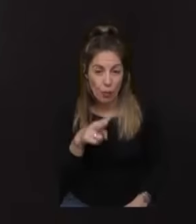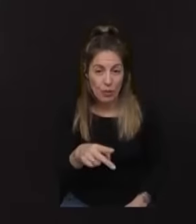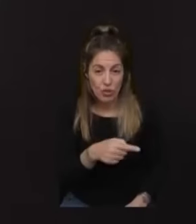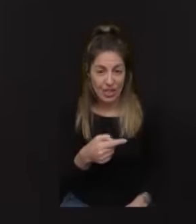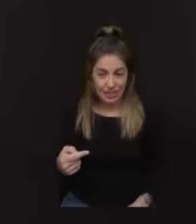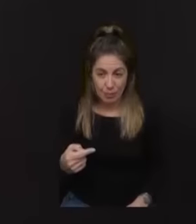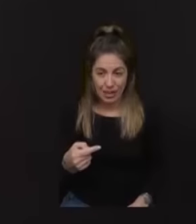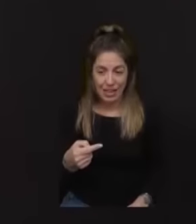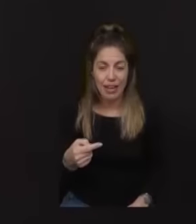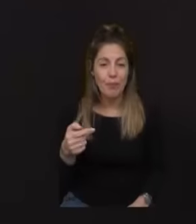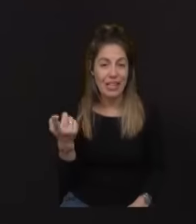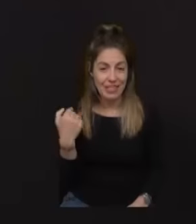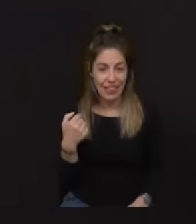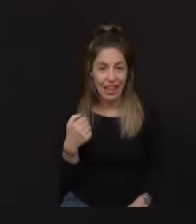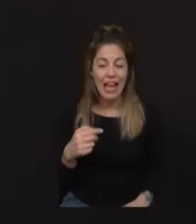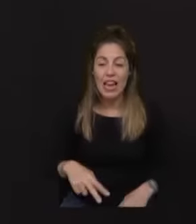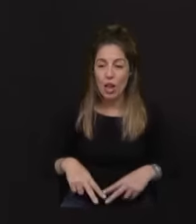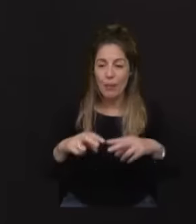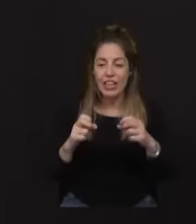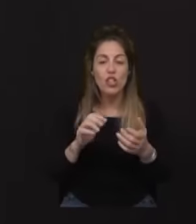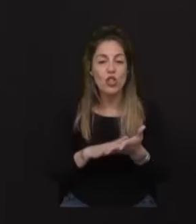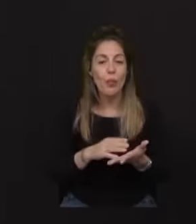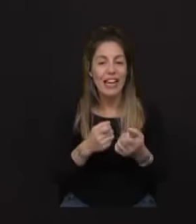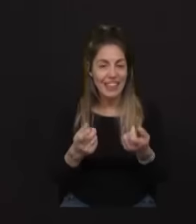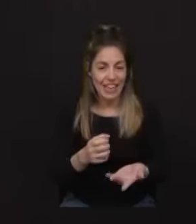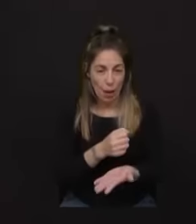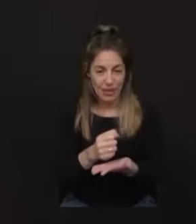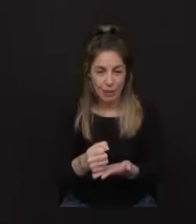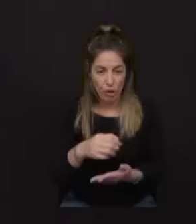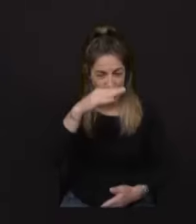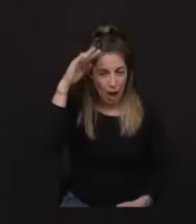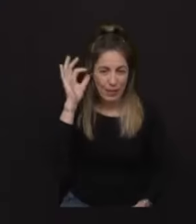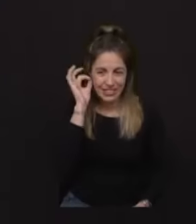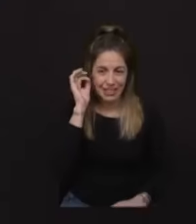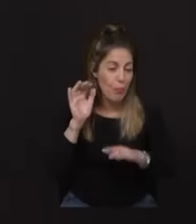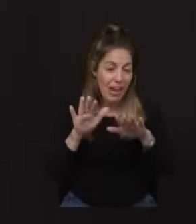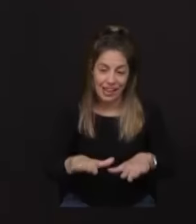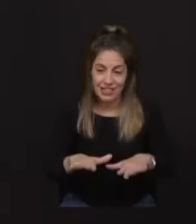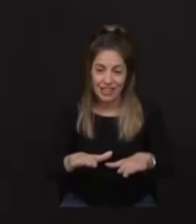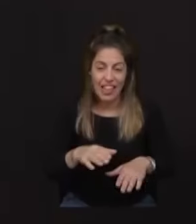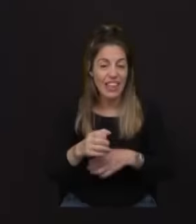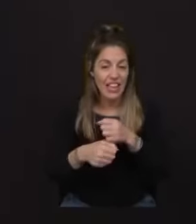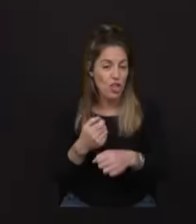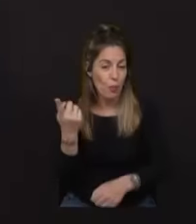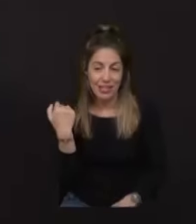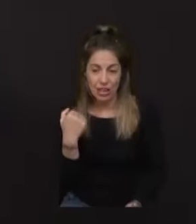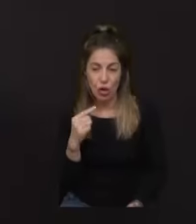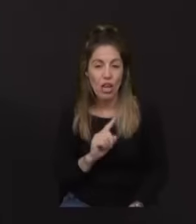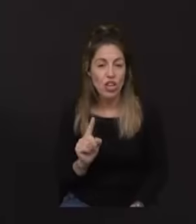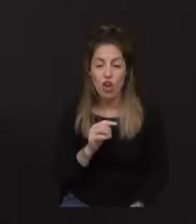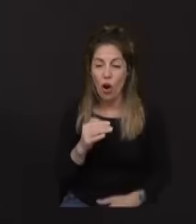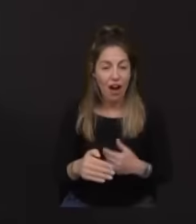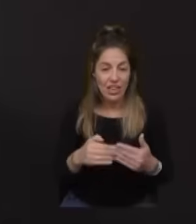semana en MBD Noticias, que la causa sobre la entrega del pasaporte a Marcet está paralizada desde el año pasado y no